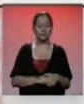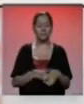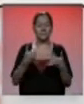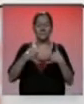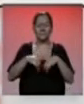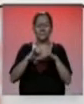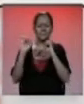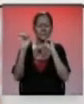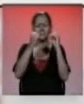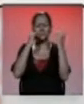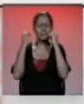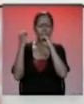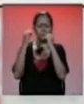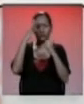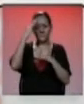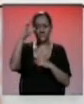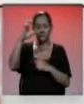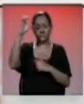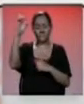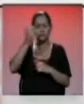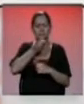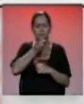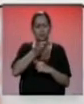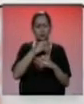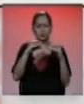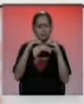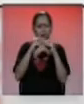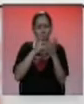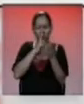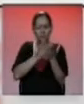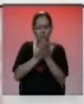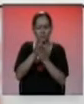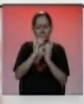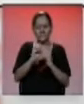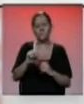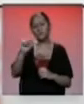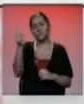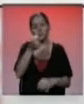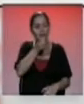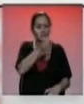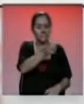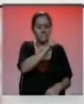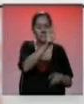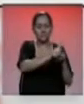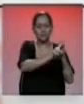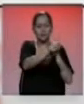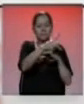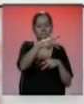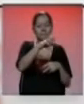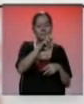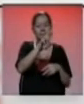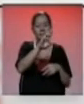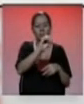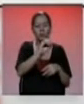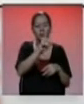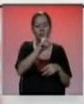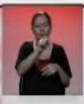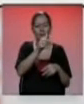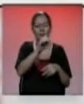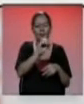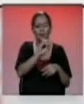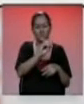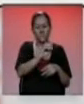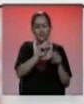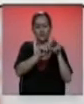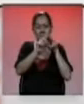desesperación de la derecha y sus periodistas deshonestos ahora entrevistan a otro prófugo pedro delgado lo único que demuestran es que los